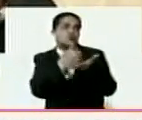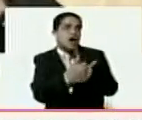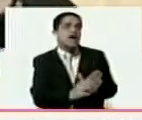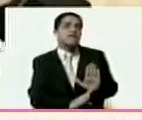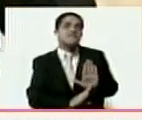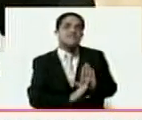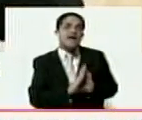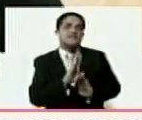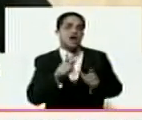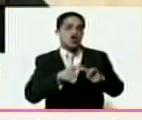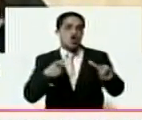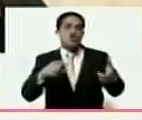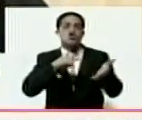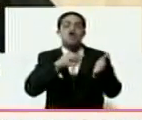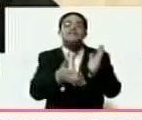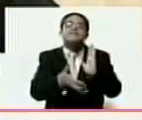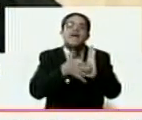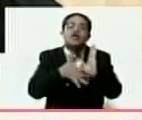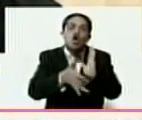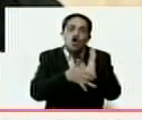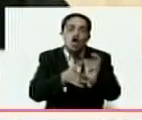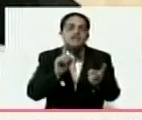tecnológico, con su posibilidad de desarrollo de